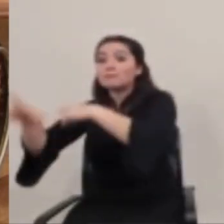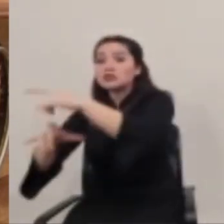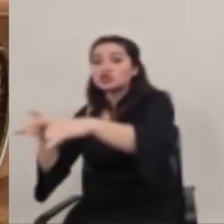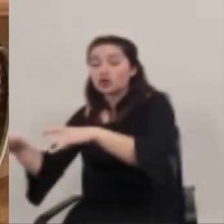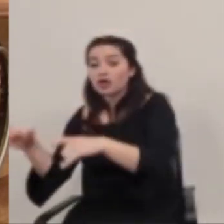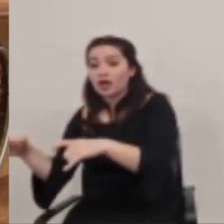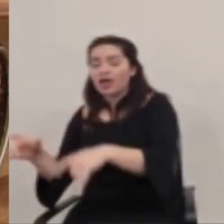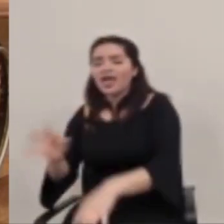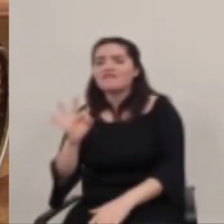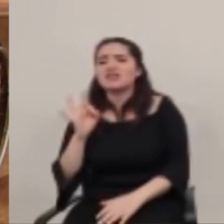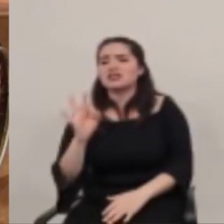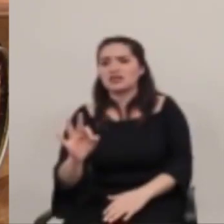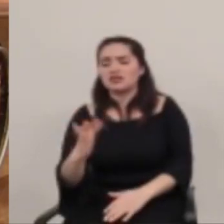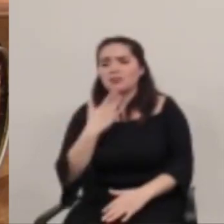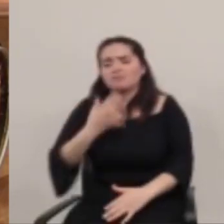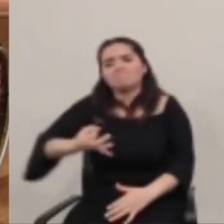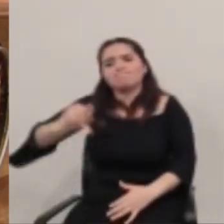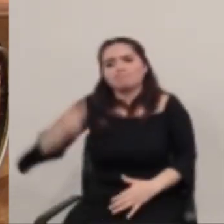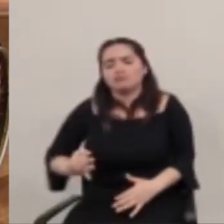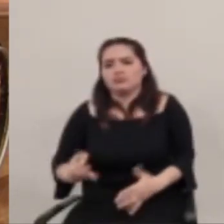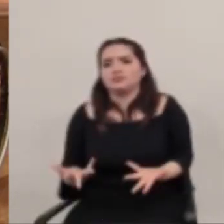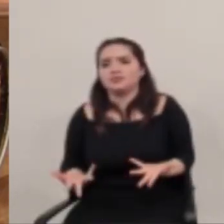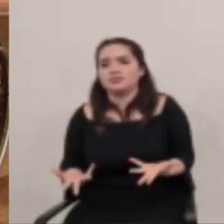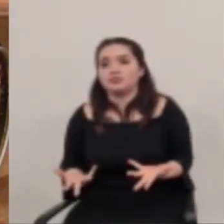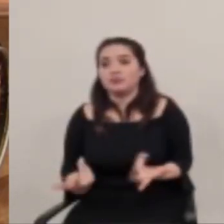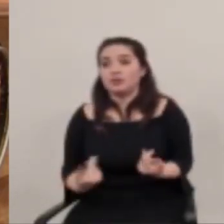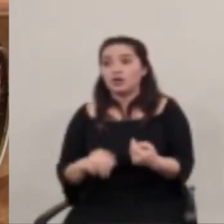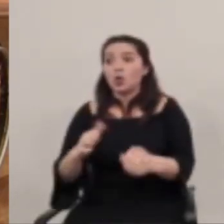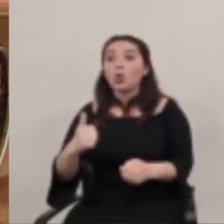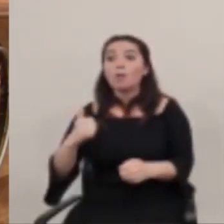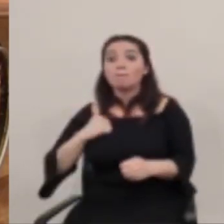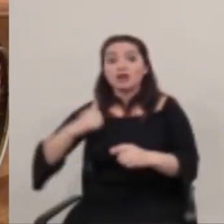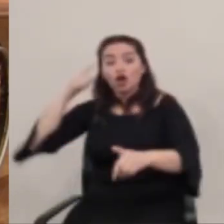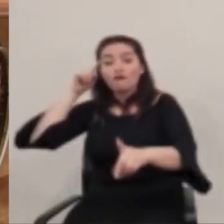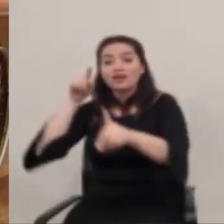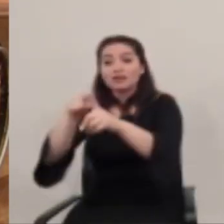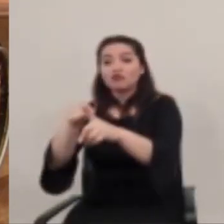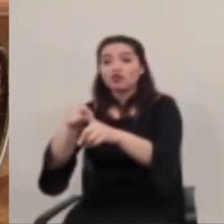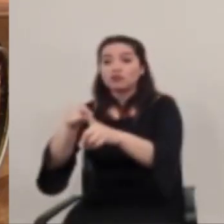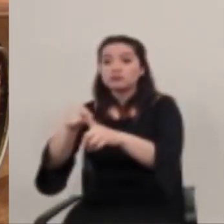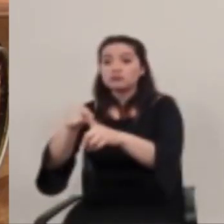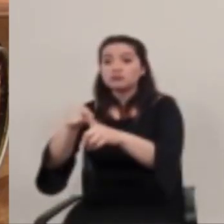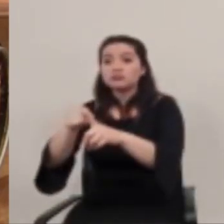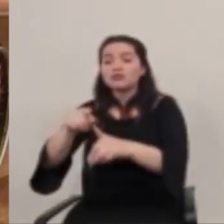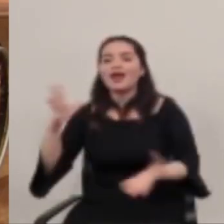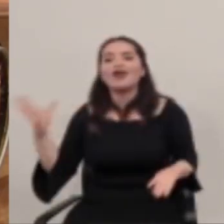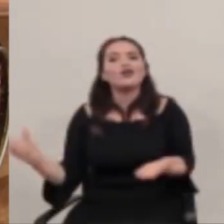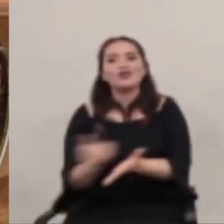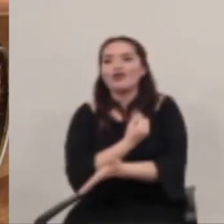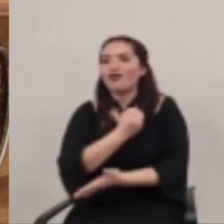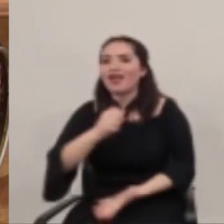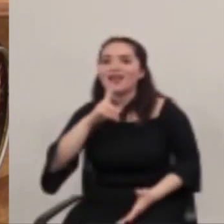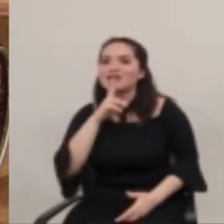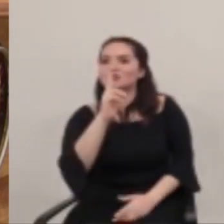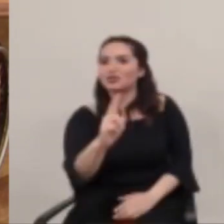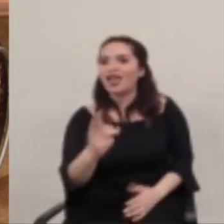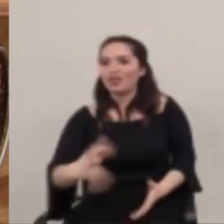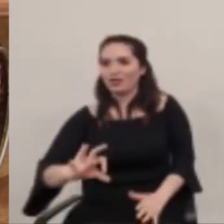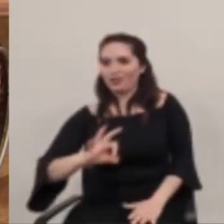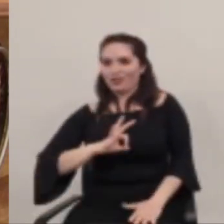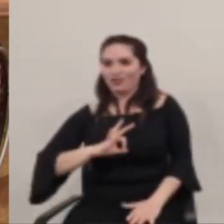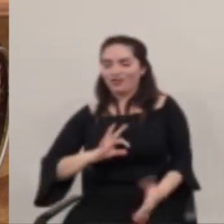pero también de manera eficaz, es decir, para cumplir un objetivo mayor, se logran estos resultados. Porque